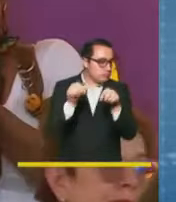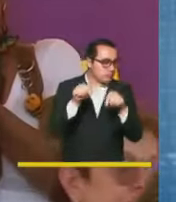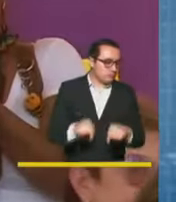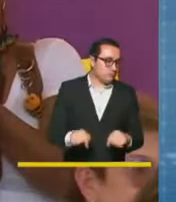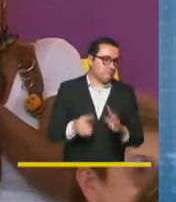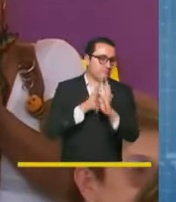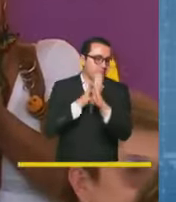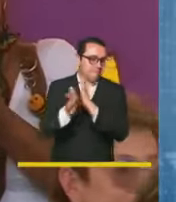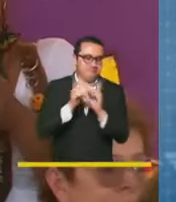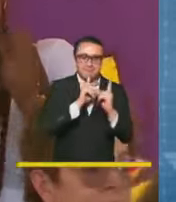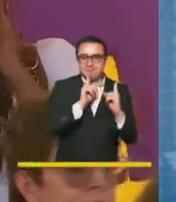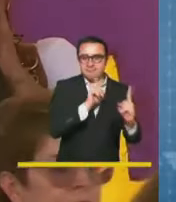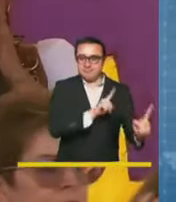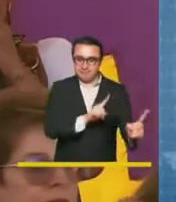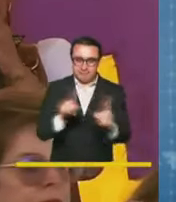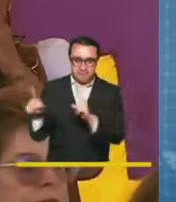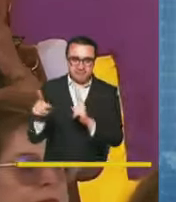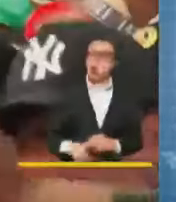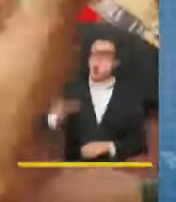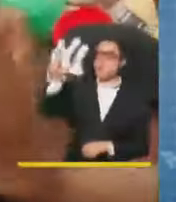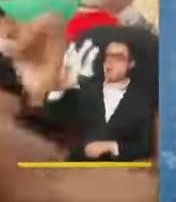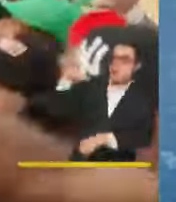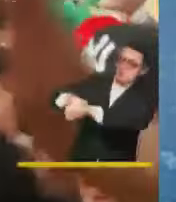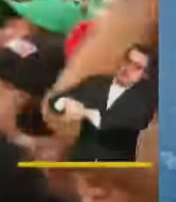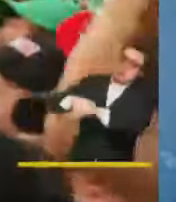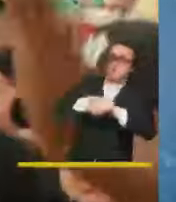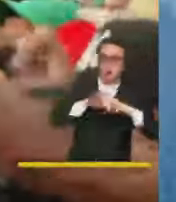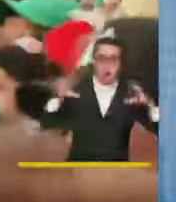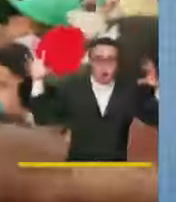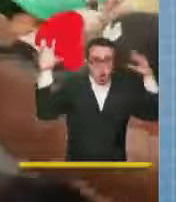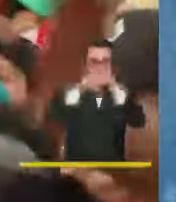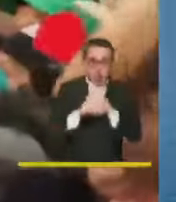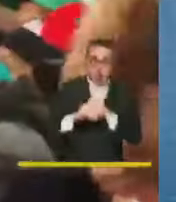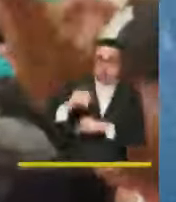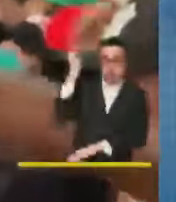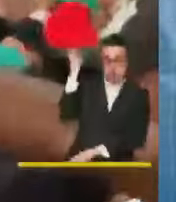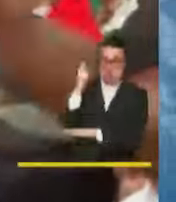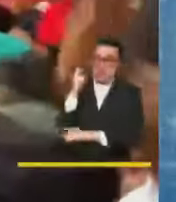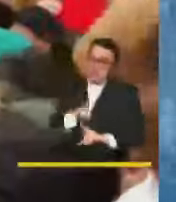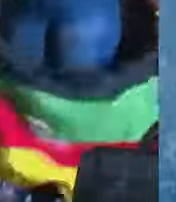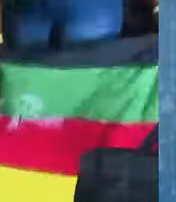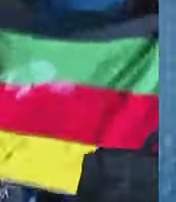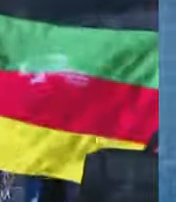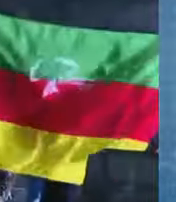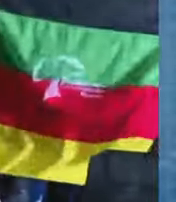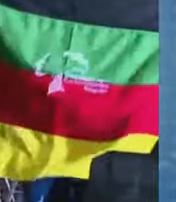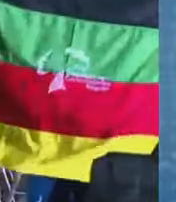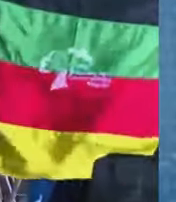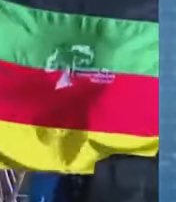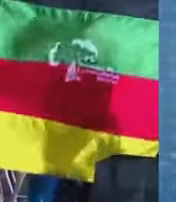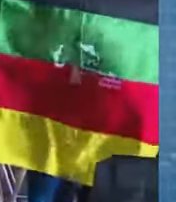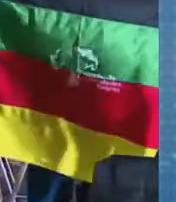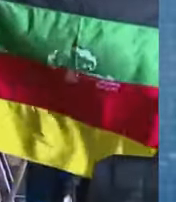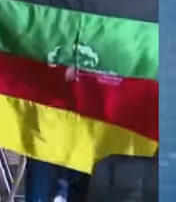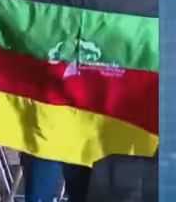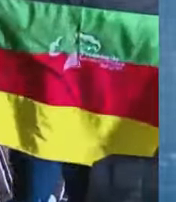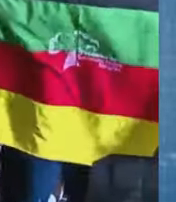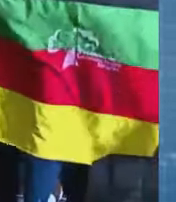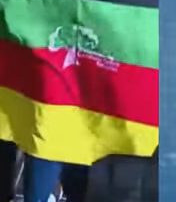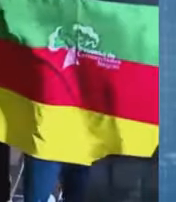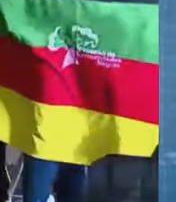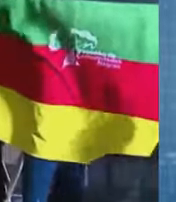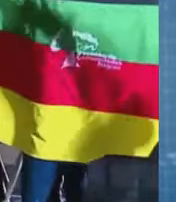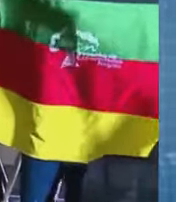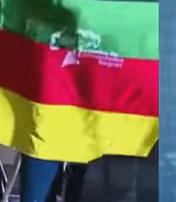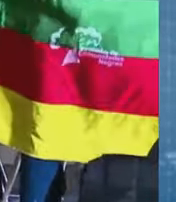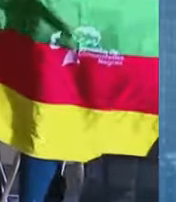en particular nos lleva a preferir el momento votar por B nadie vota por los proyectos de ley por los proyectos